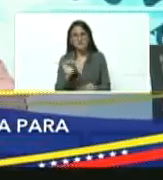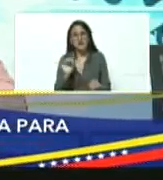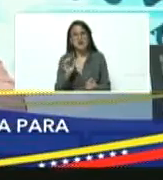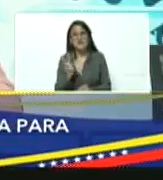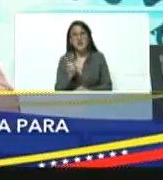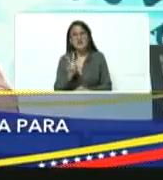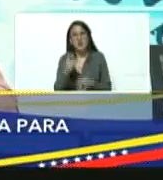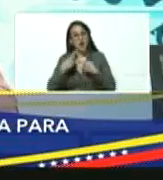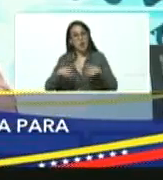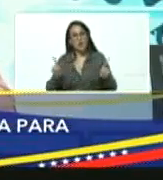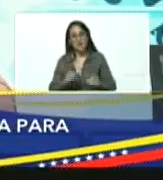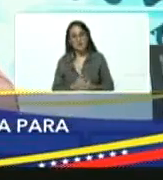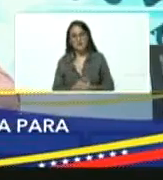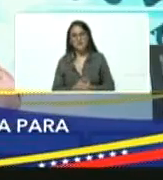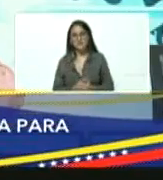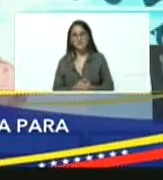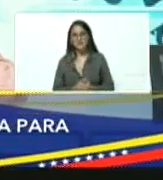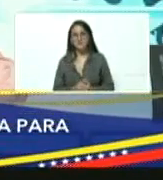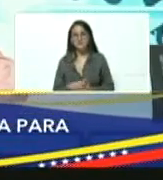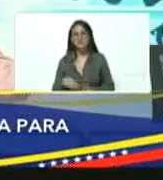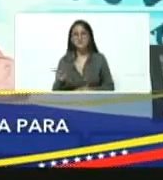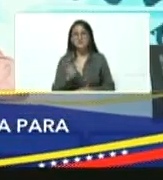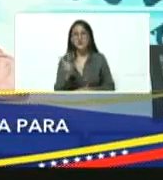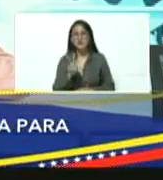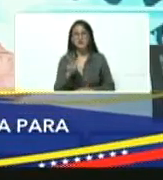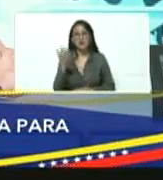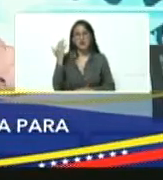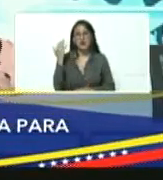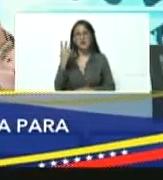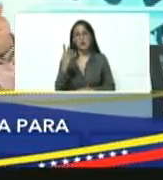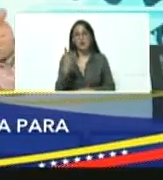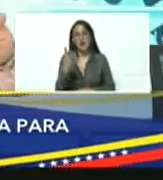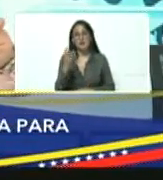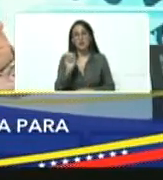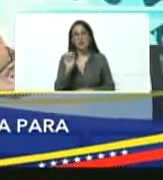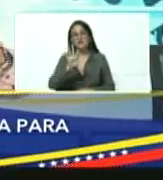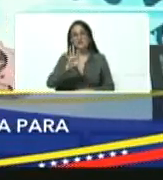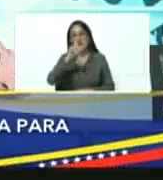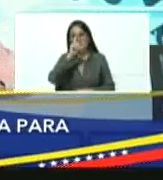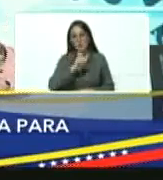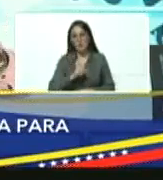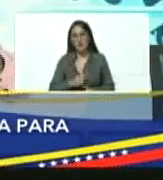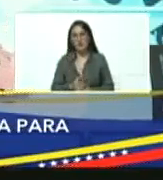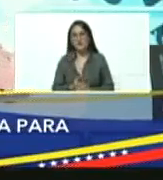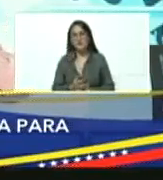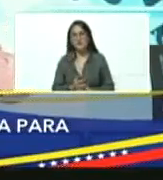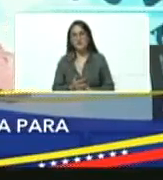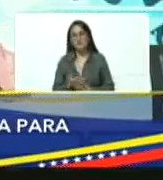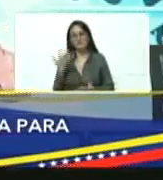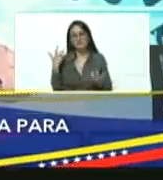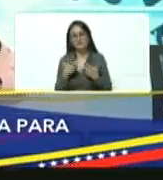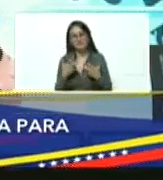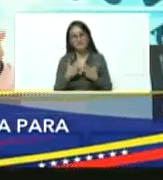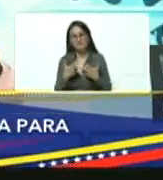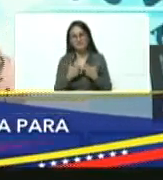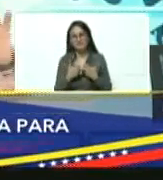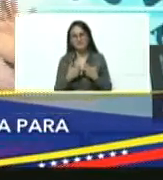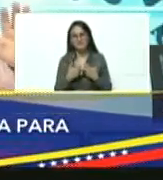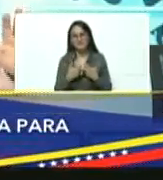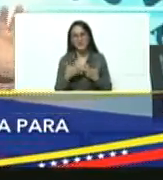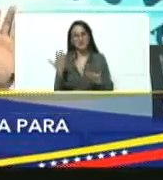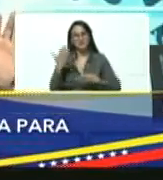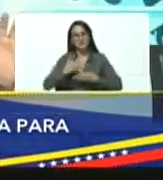otra, que la Venezuela de hace 4 o 5 años, cuando el conflicto, cuando se cerraron las